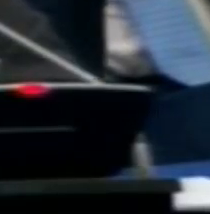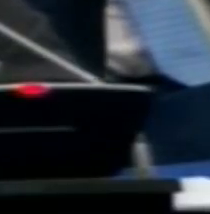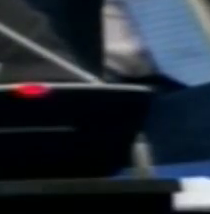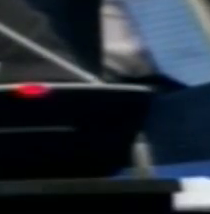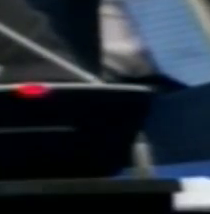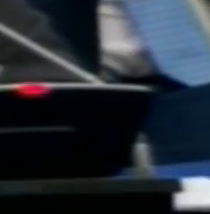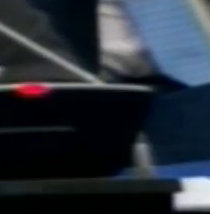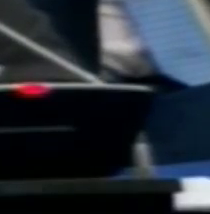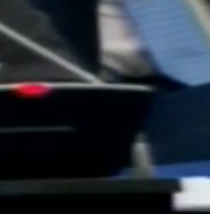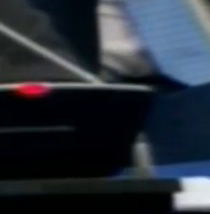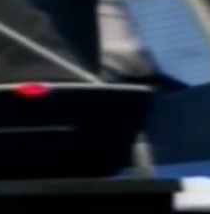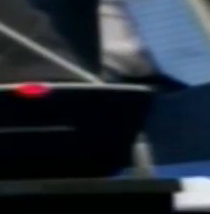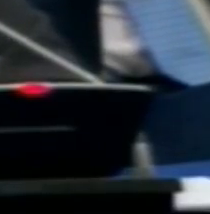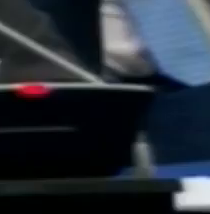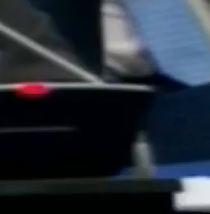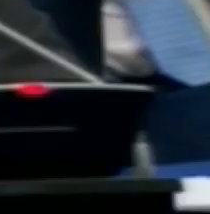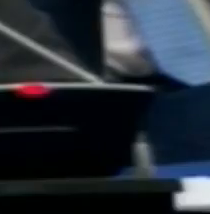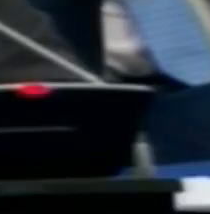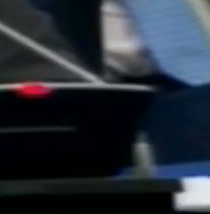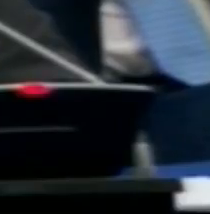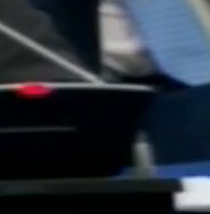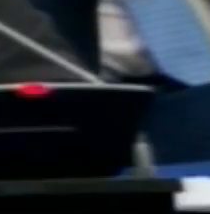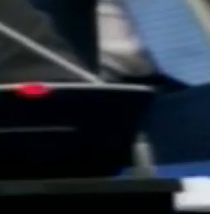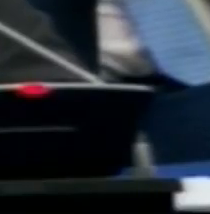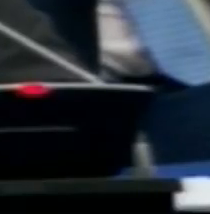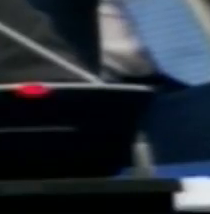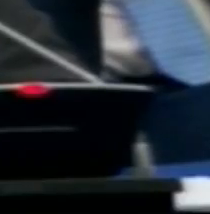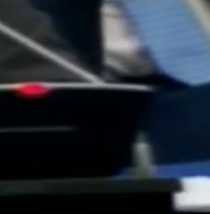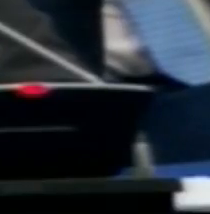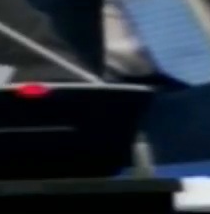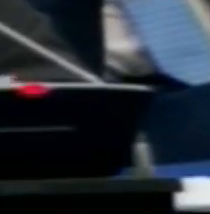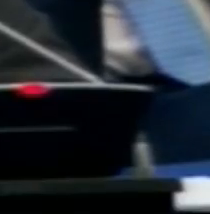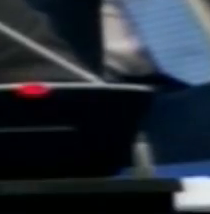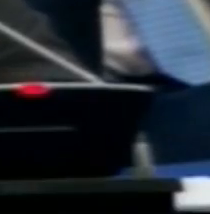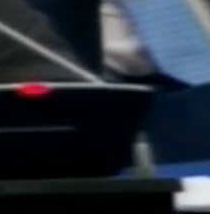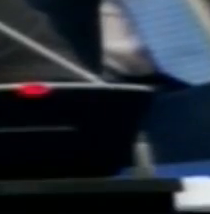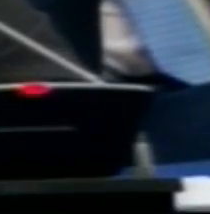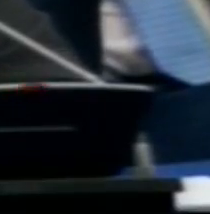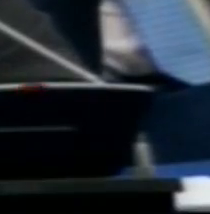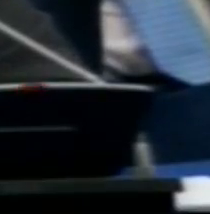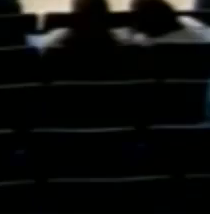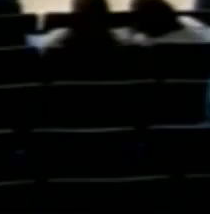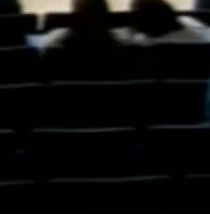61-2009, que de hecho modificó el artículo 85 de la Constitución?